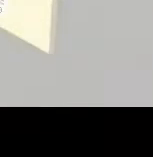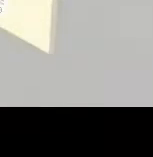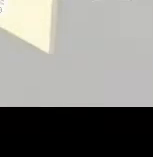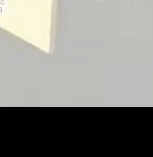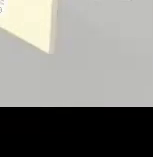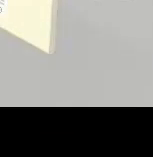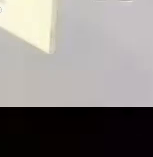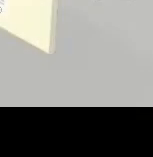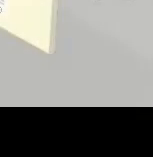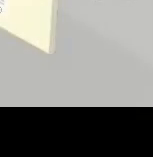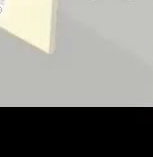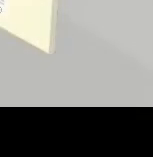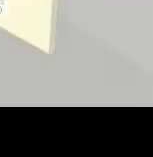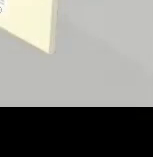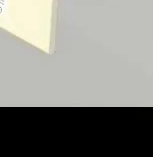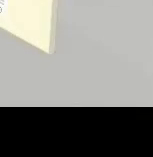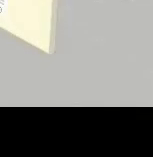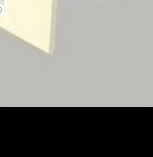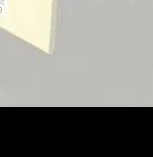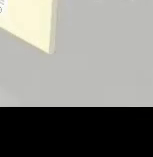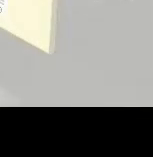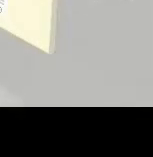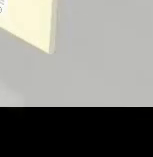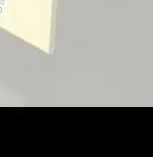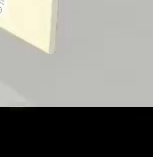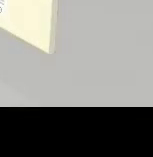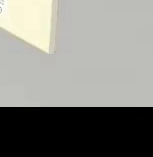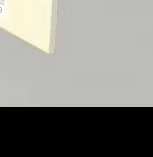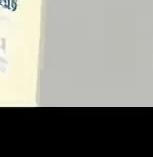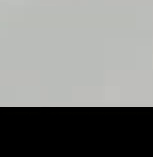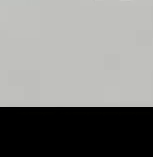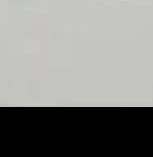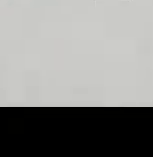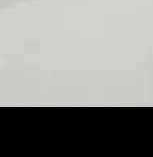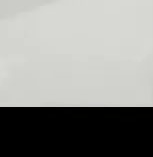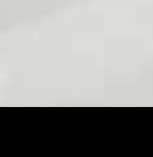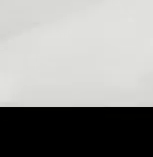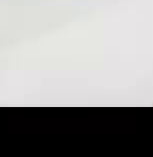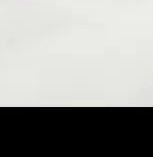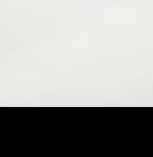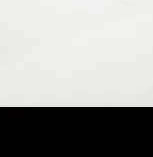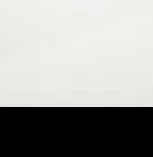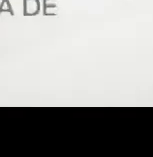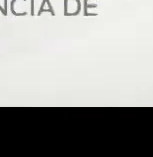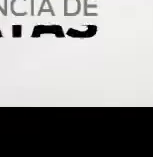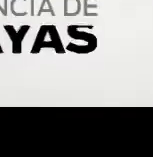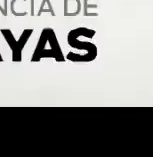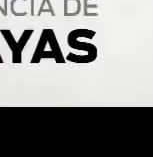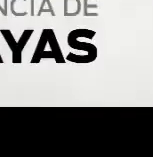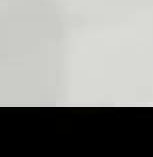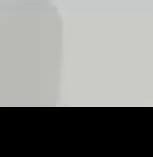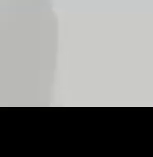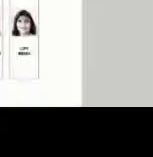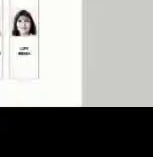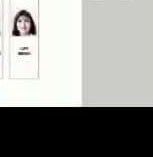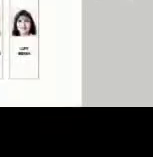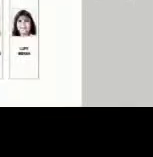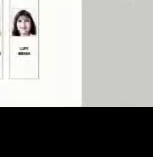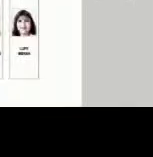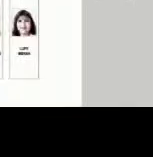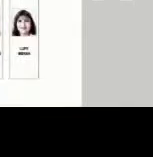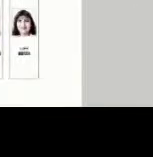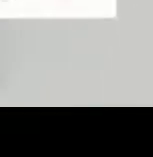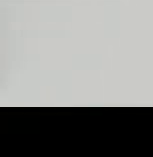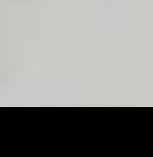7 consejeros del Consejo de Participación Ciudadana y Control Social. En el cantón Lomas de Sargentillo, provincia de Guayas,